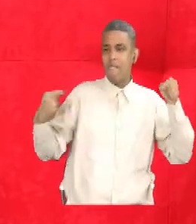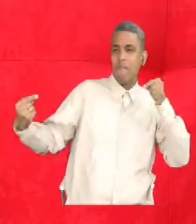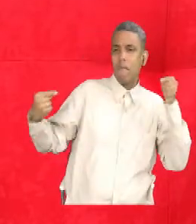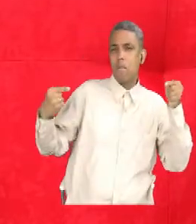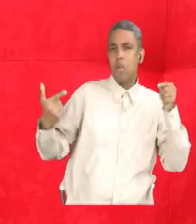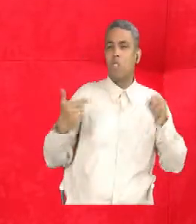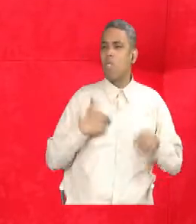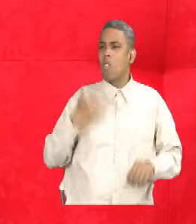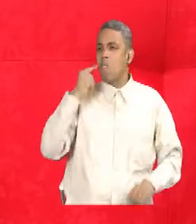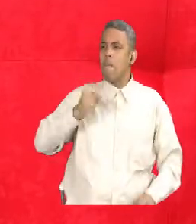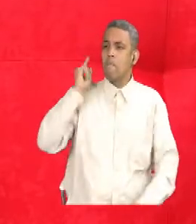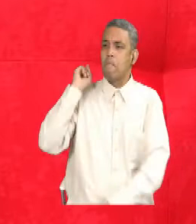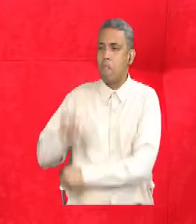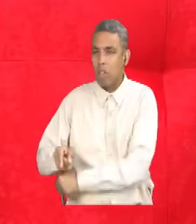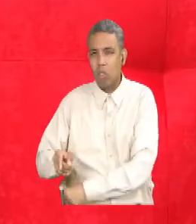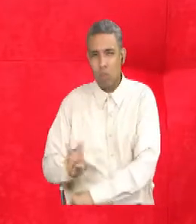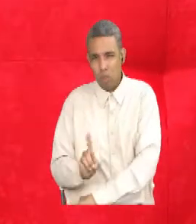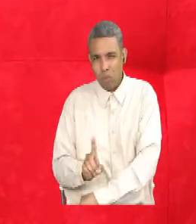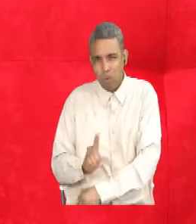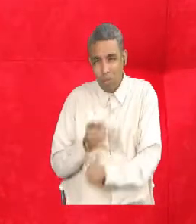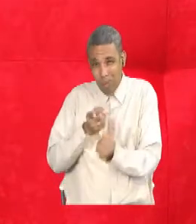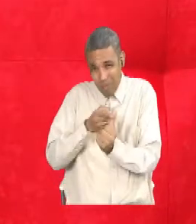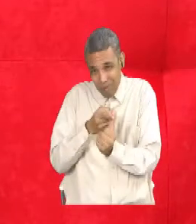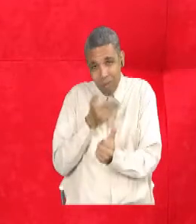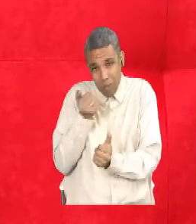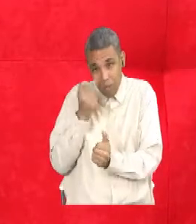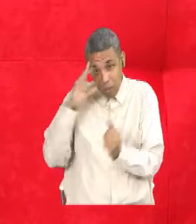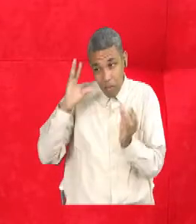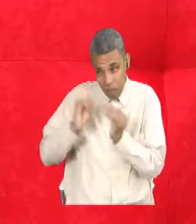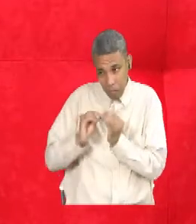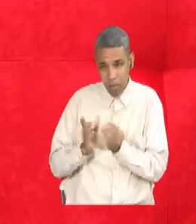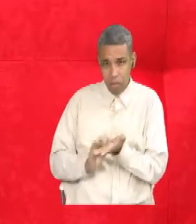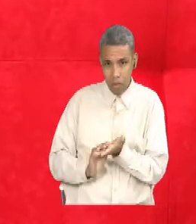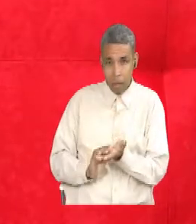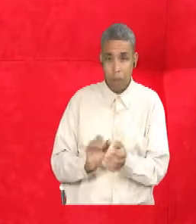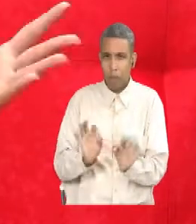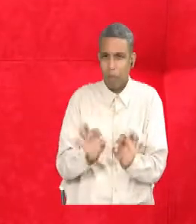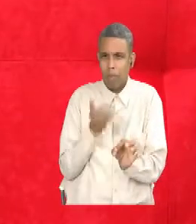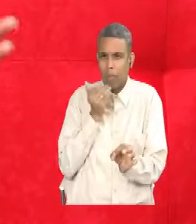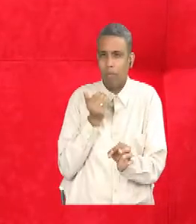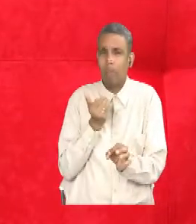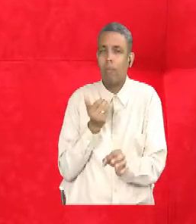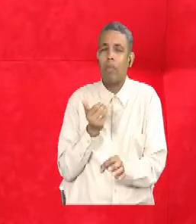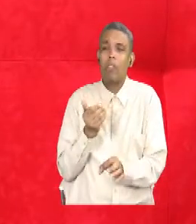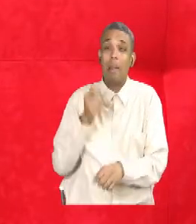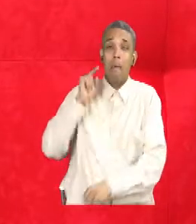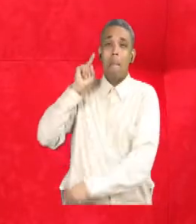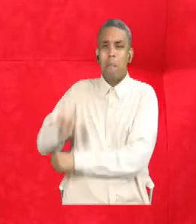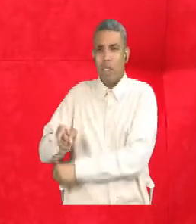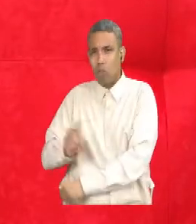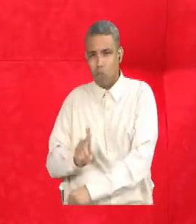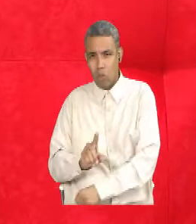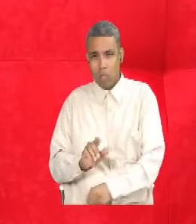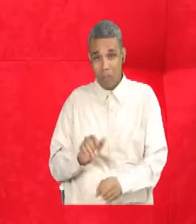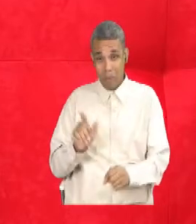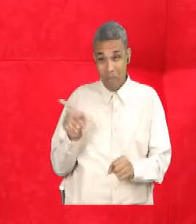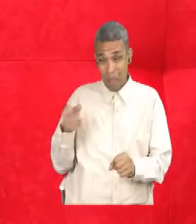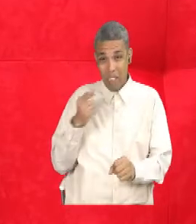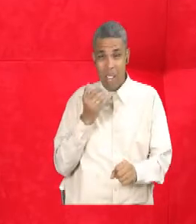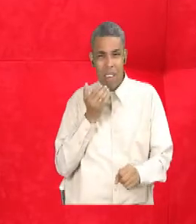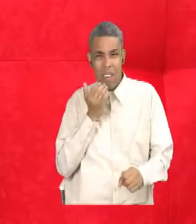otras instancias. Puede ir a una, solicitarlo a una comisaría de familia si definitivamente el señor está cerrado al